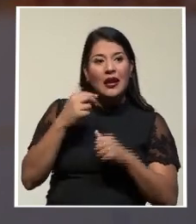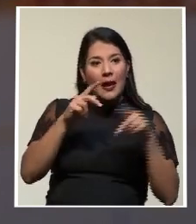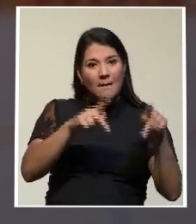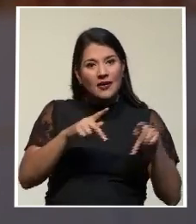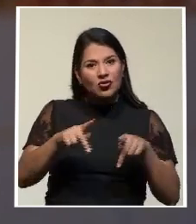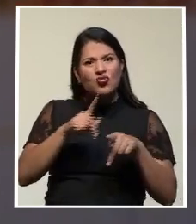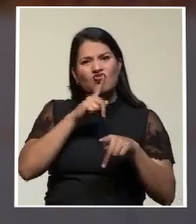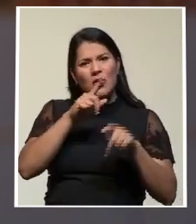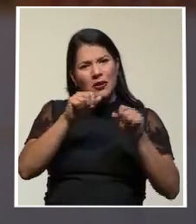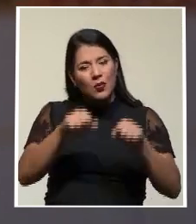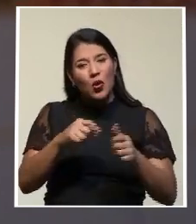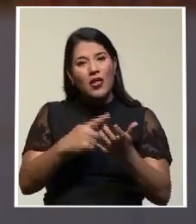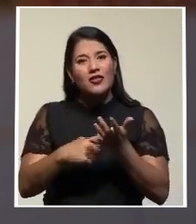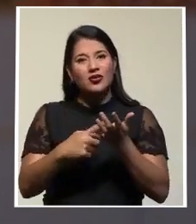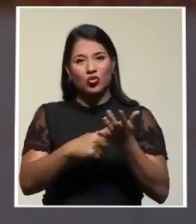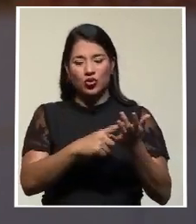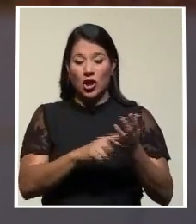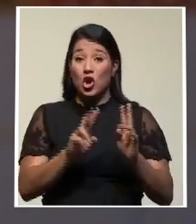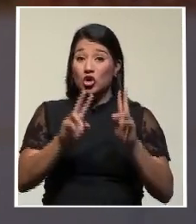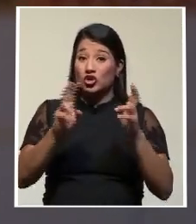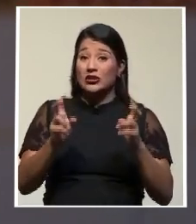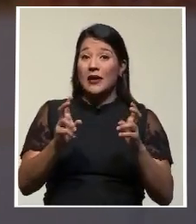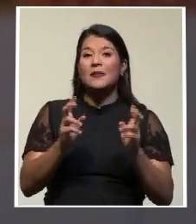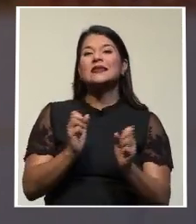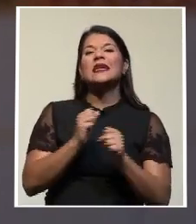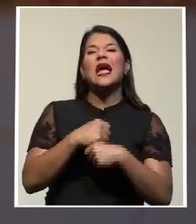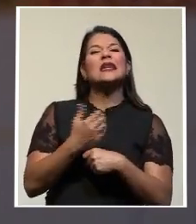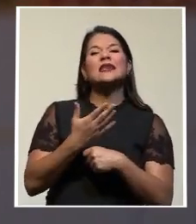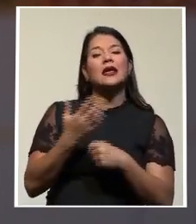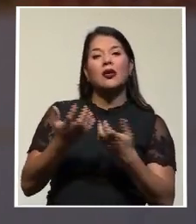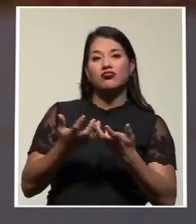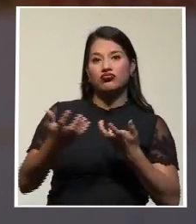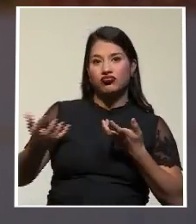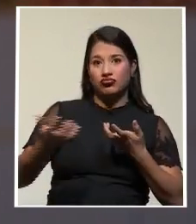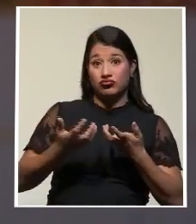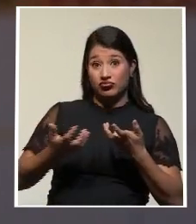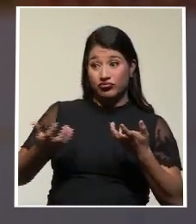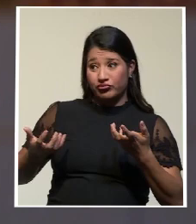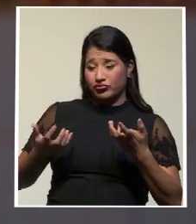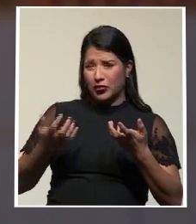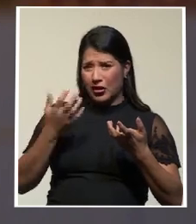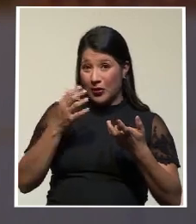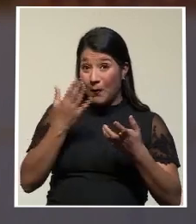pueda discutir lo que nos separa, porque lo que nos separa es muy peligroso para el mundo.